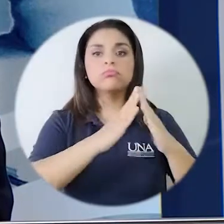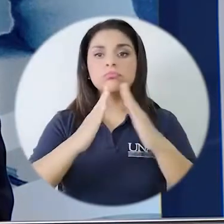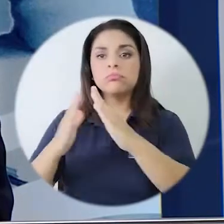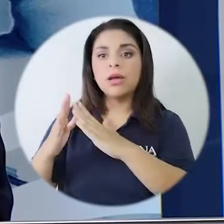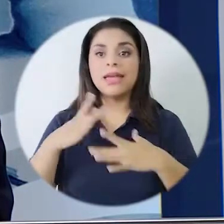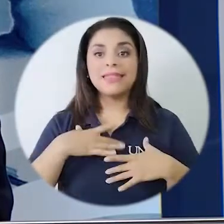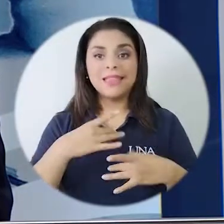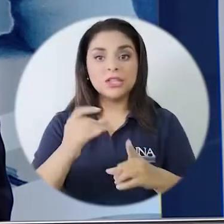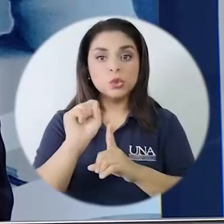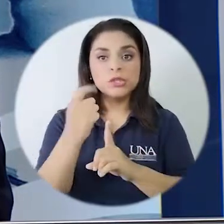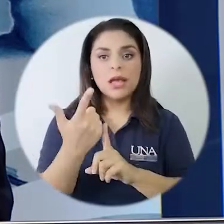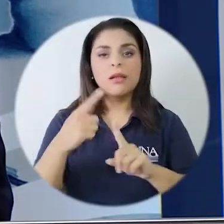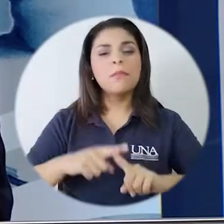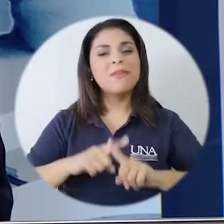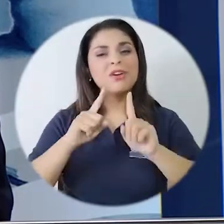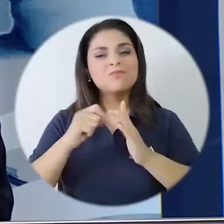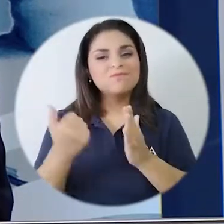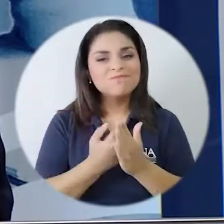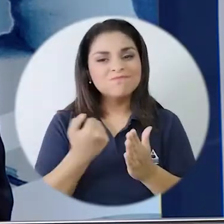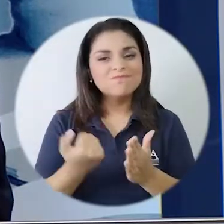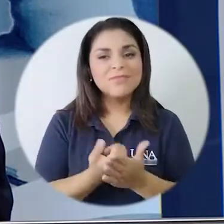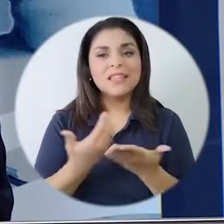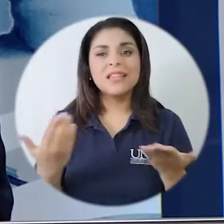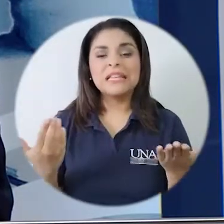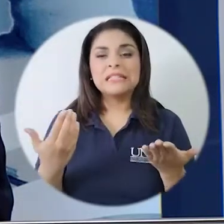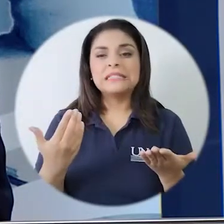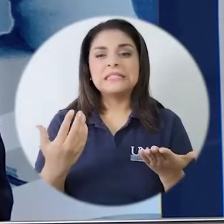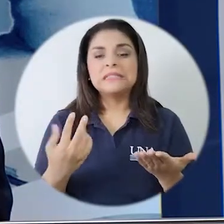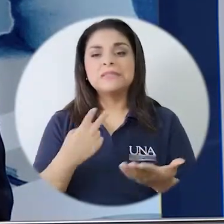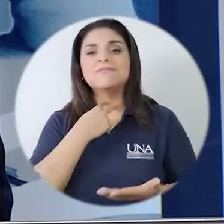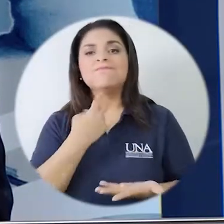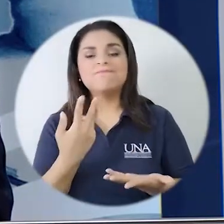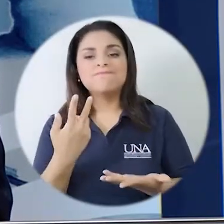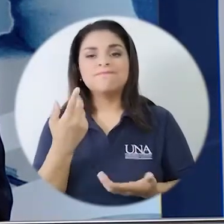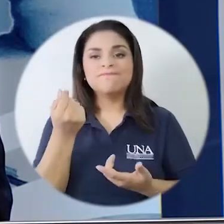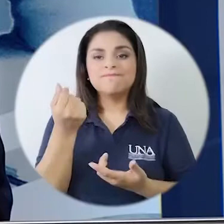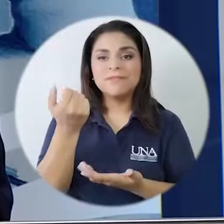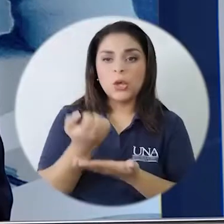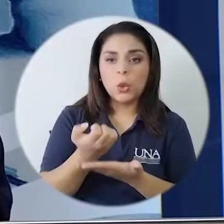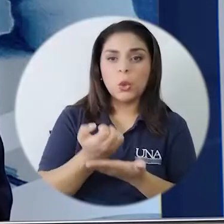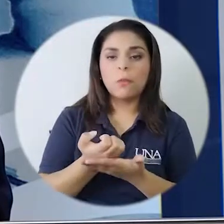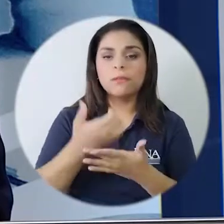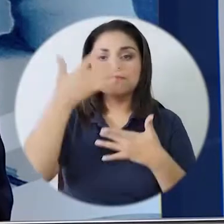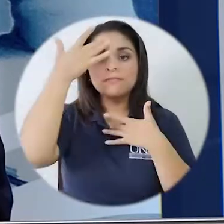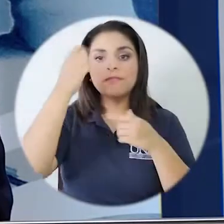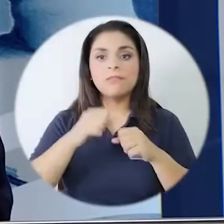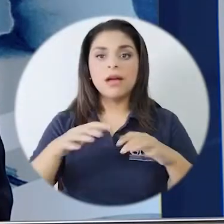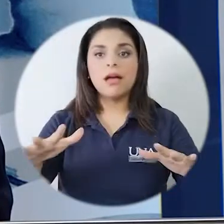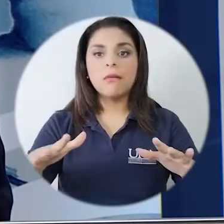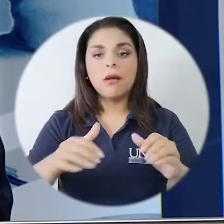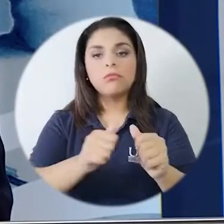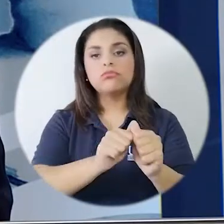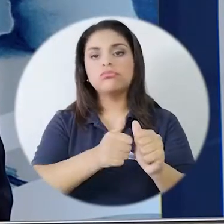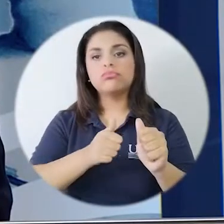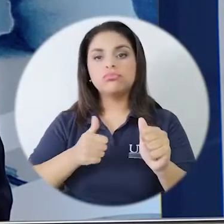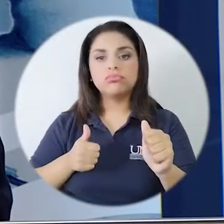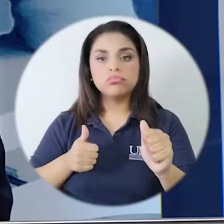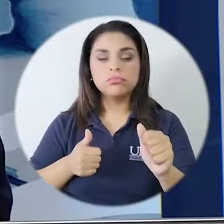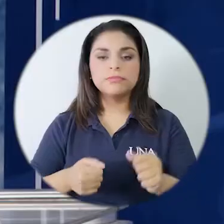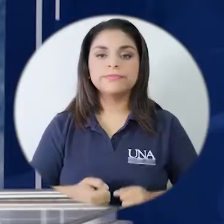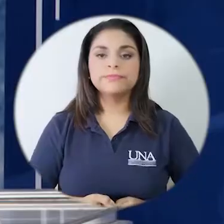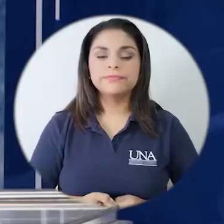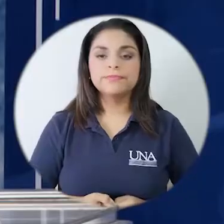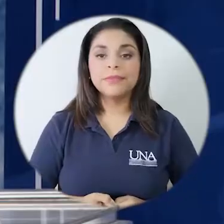que lamentablemente, por razones propiamente de la coyuntura económica y de la pandemia, retrocedimos. Sí, de